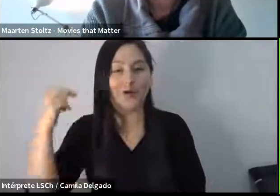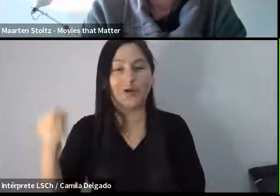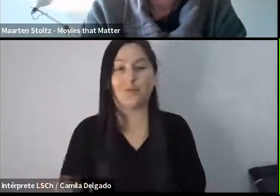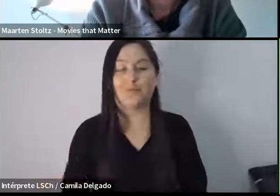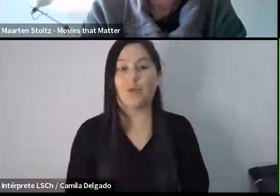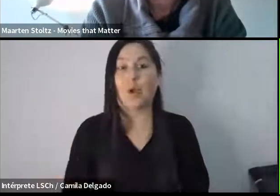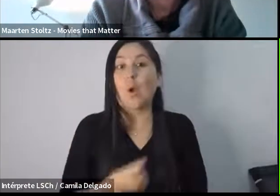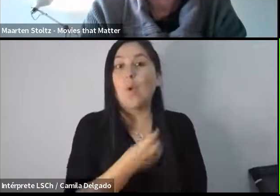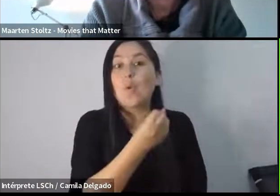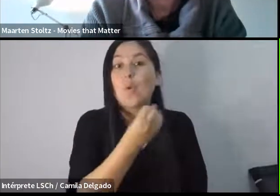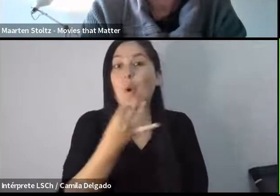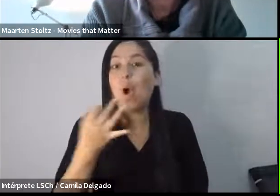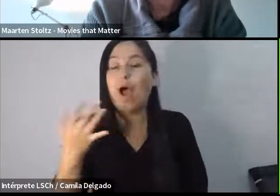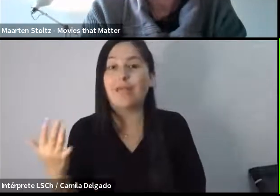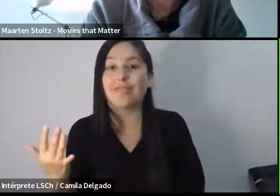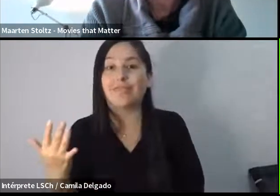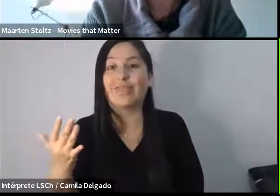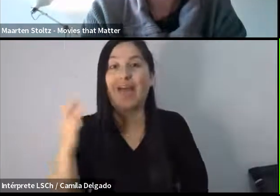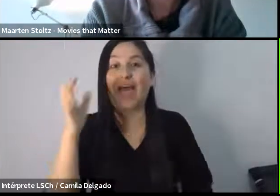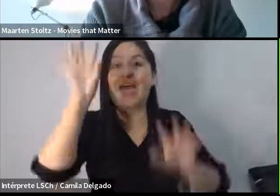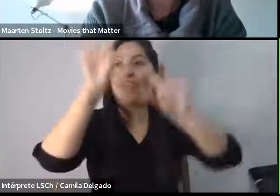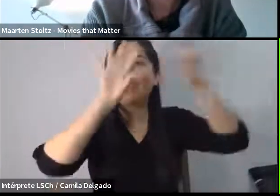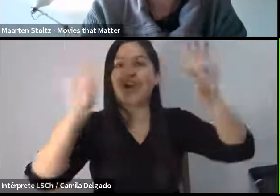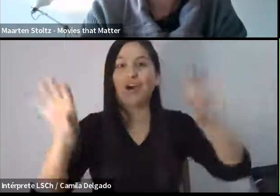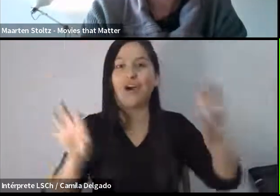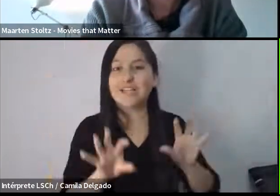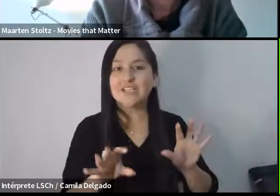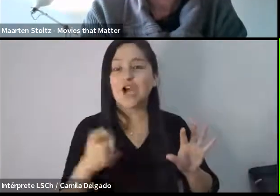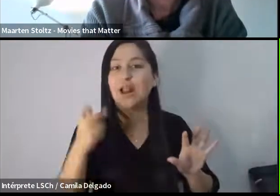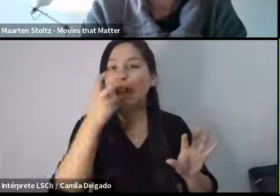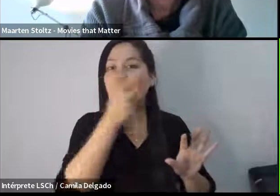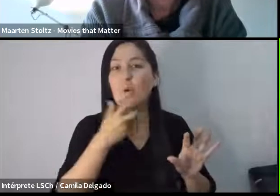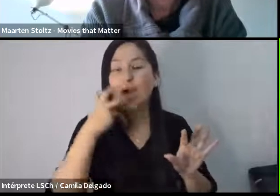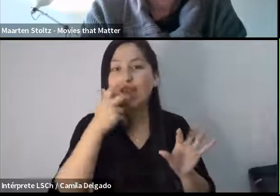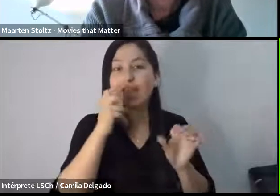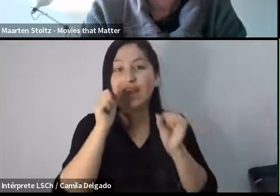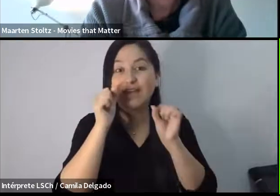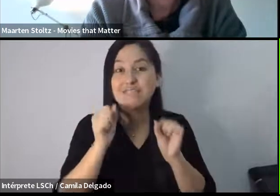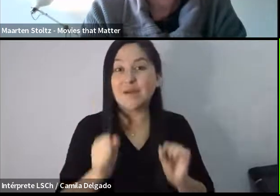decoración o lenguaje se puede mostrar el horror, ¿no? Ahí hay